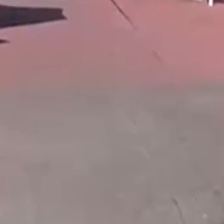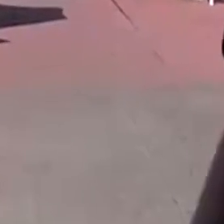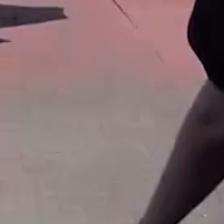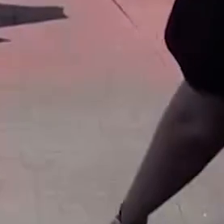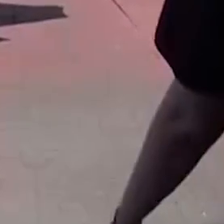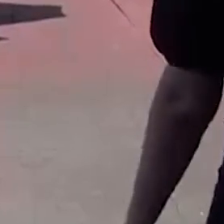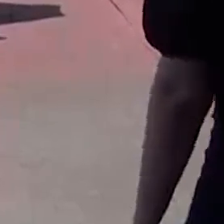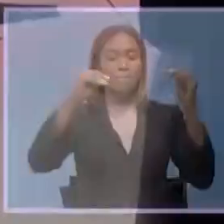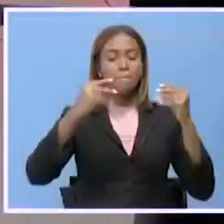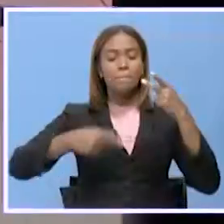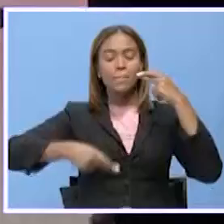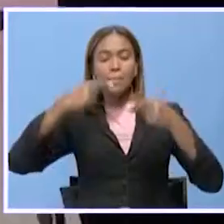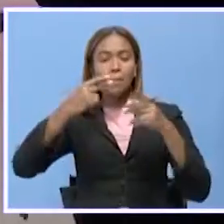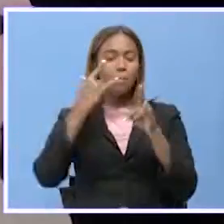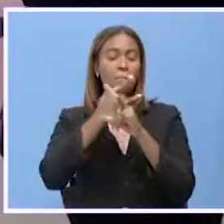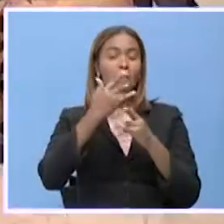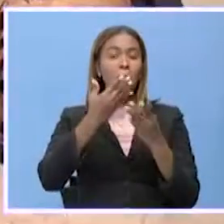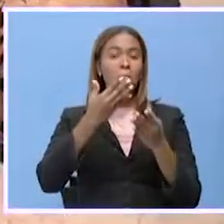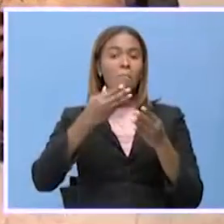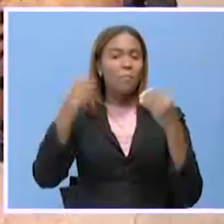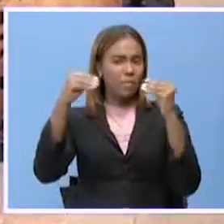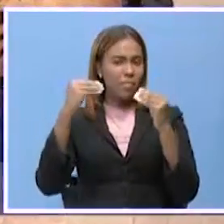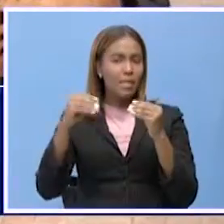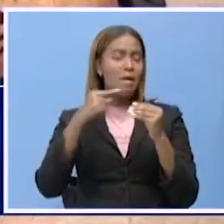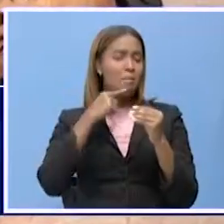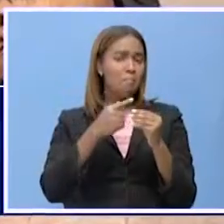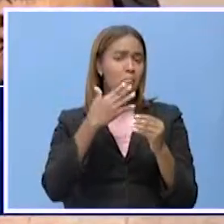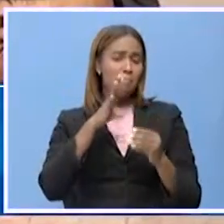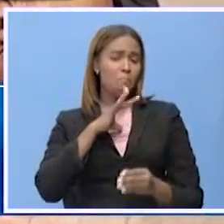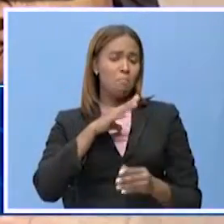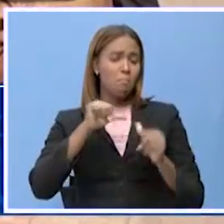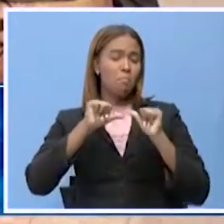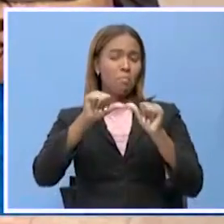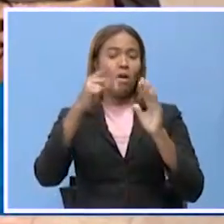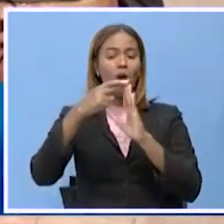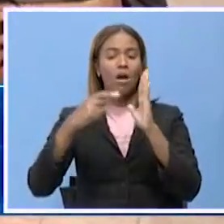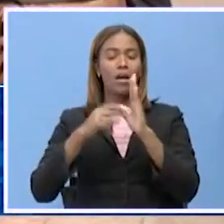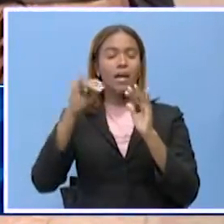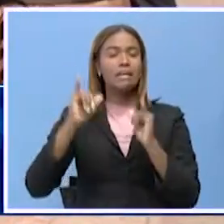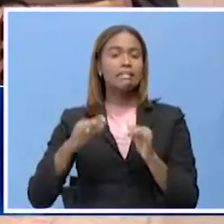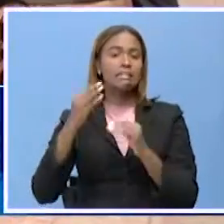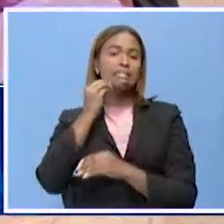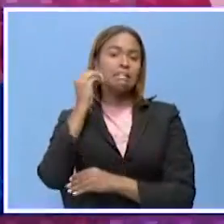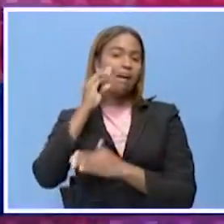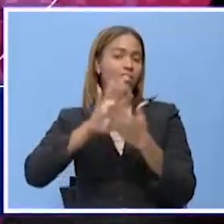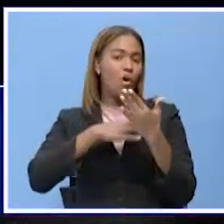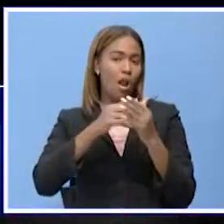Propietarios de bares y restaurantes saludan continuidad de la flexibilización al horario del toque de queda.